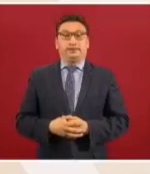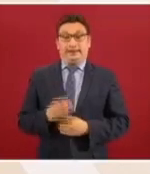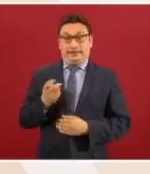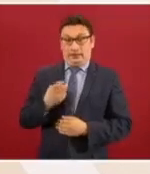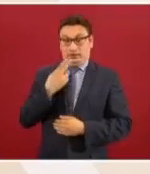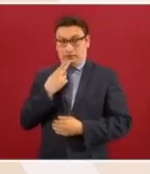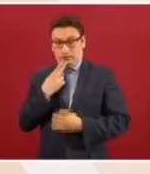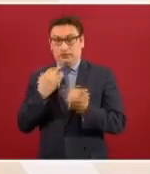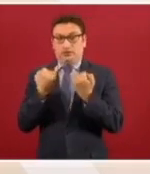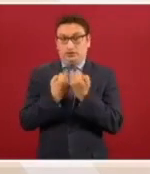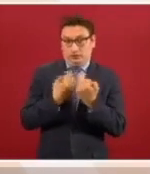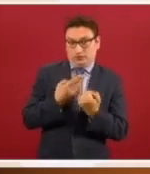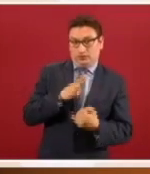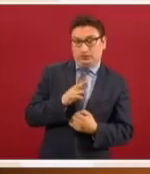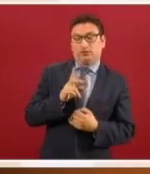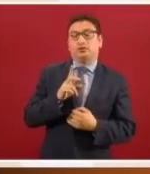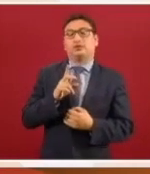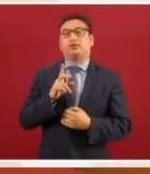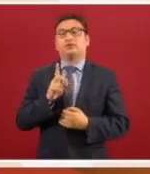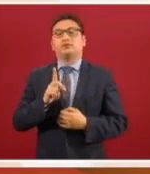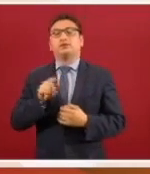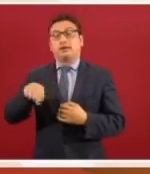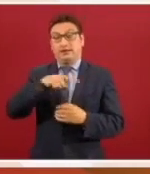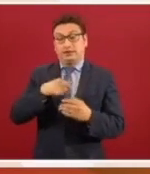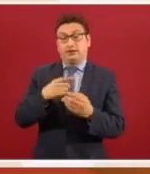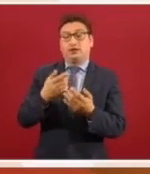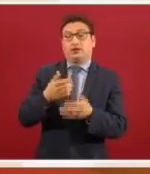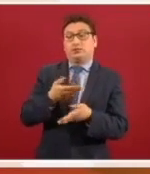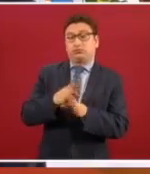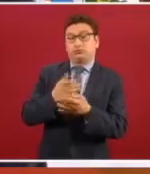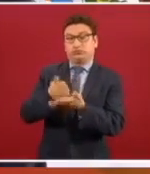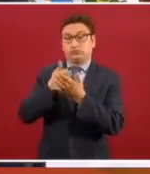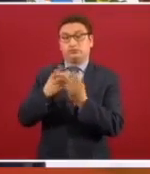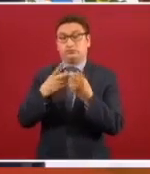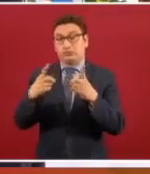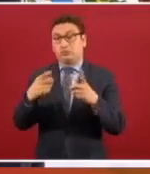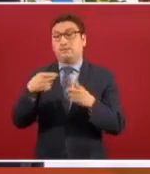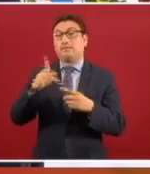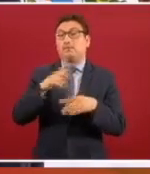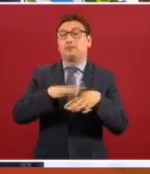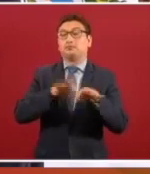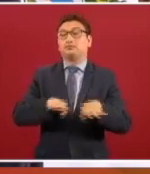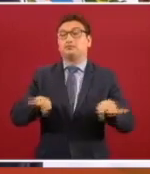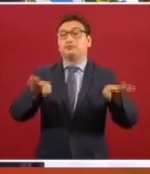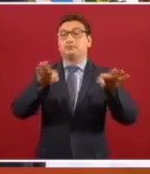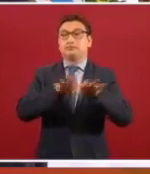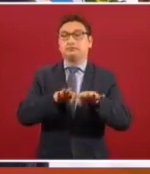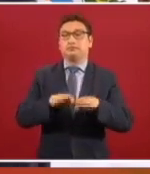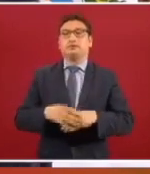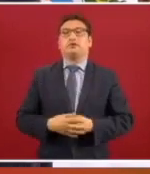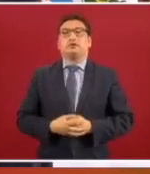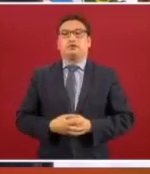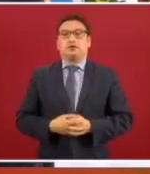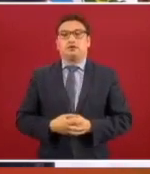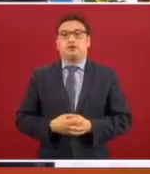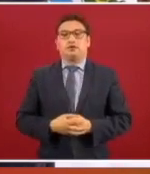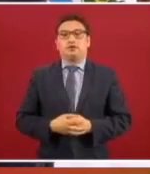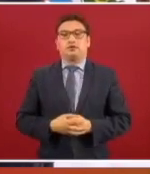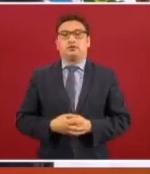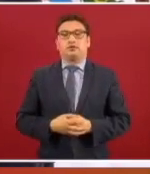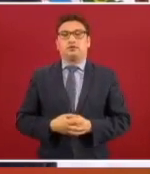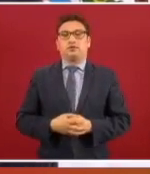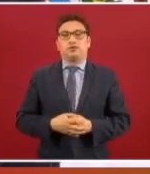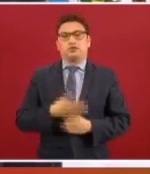la banca de desarrollo, pero sobre todo se seguirá con la